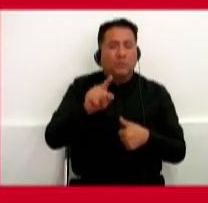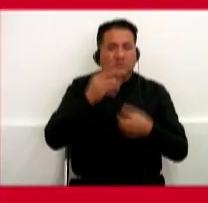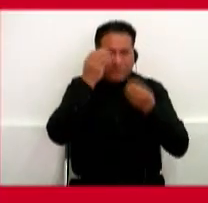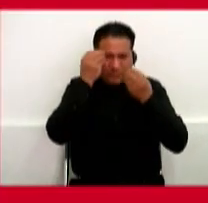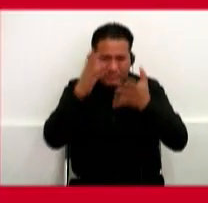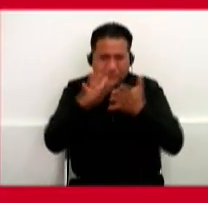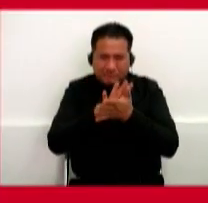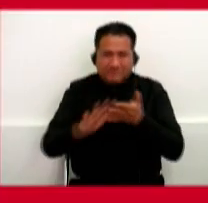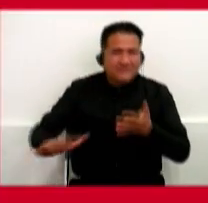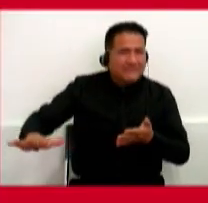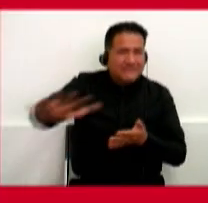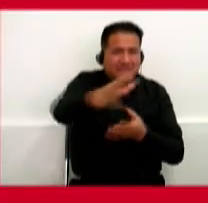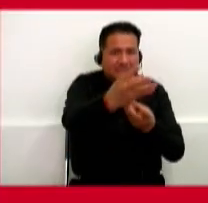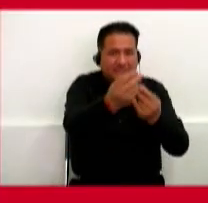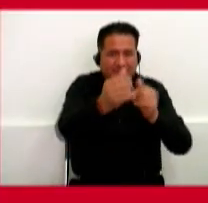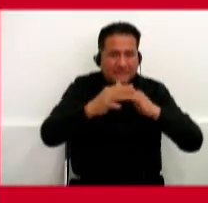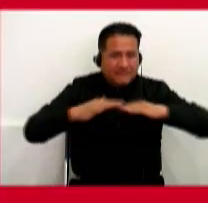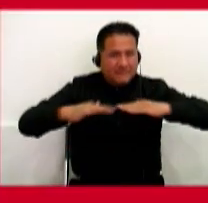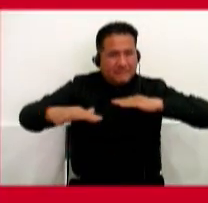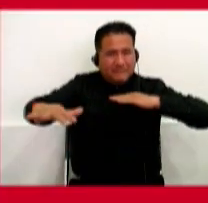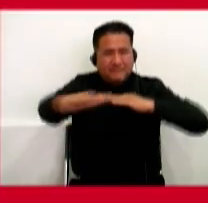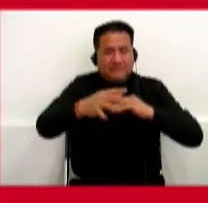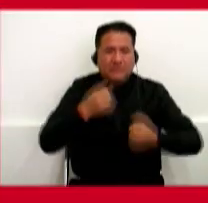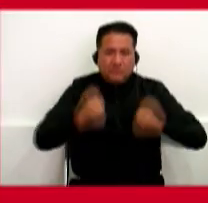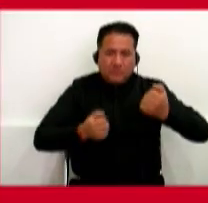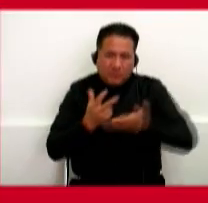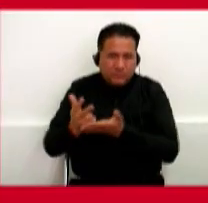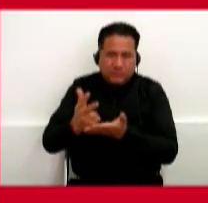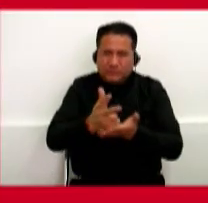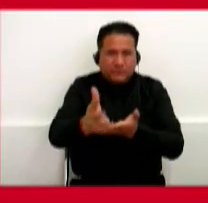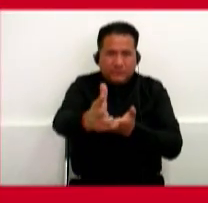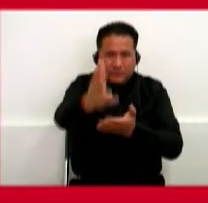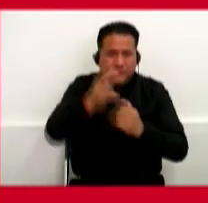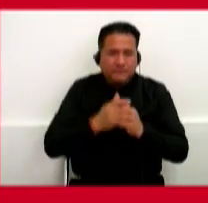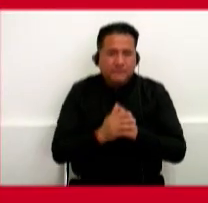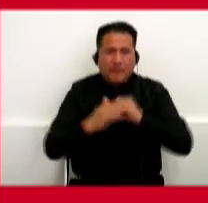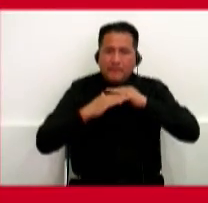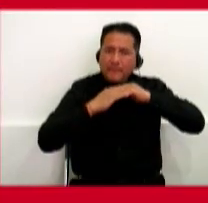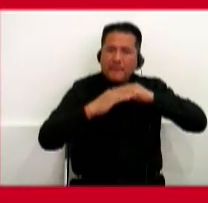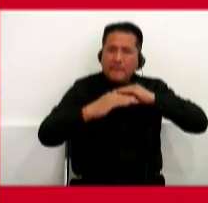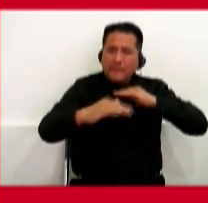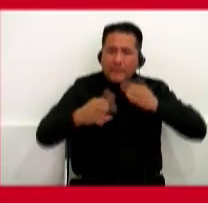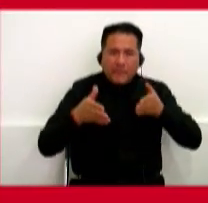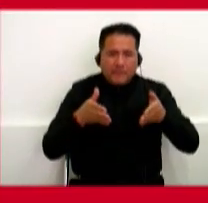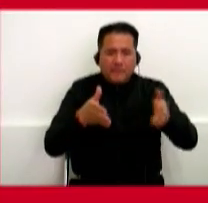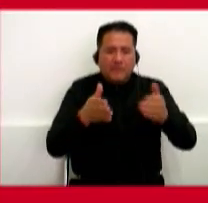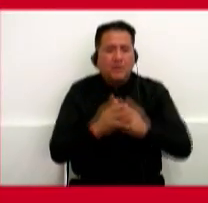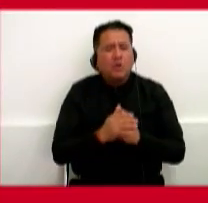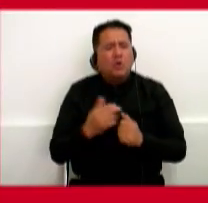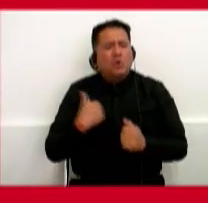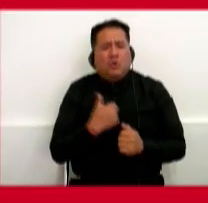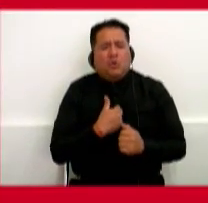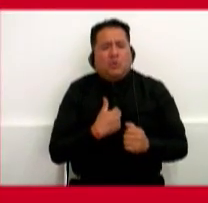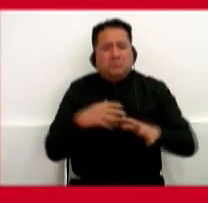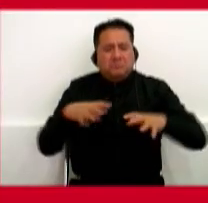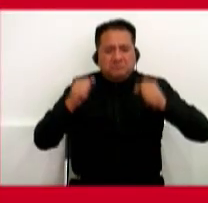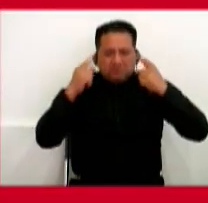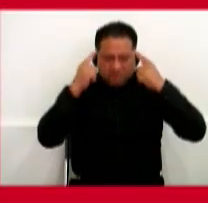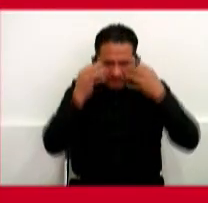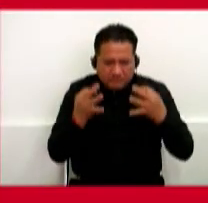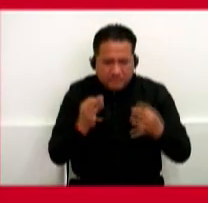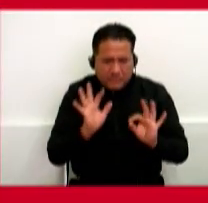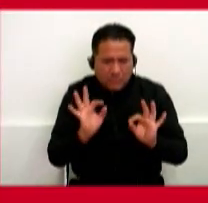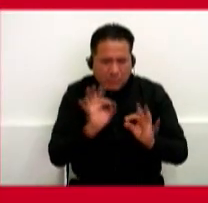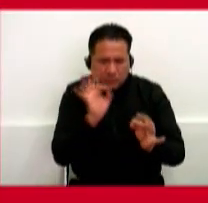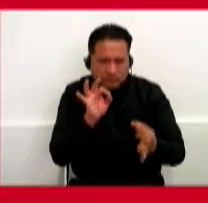que es velocidades y lo que es la ubicación de la flota de auxiliar para mantenimiento de vías, podemos tomar decisiones rápidas,